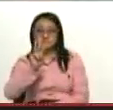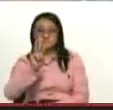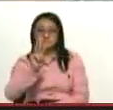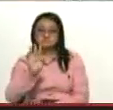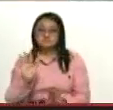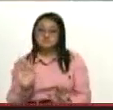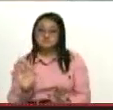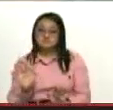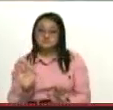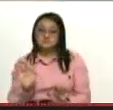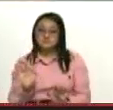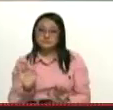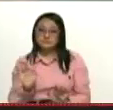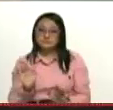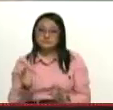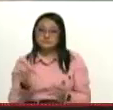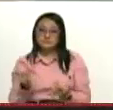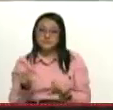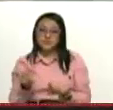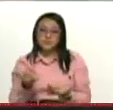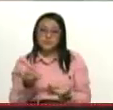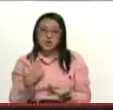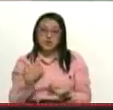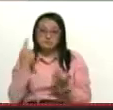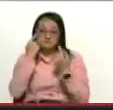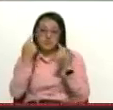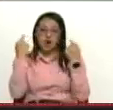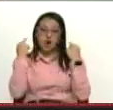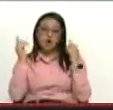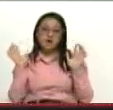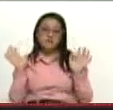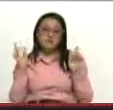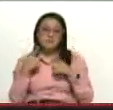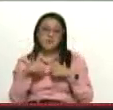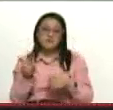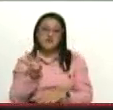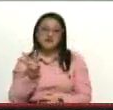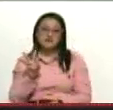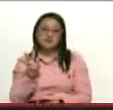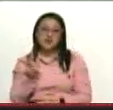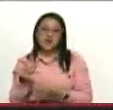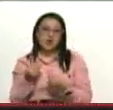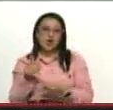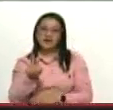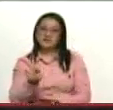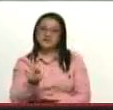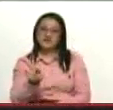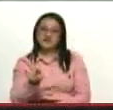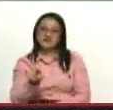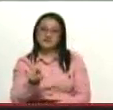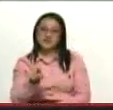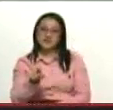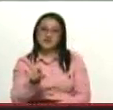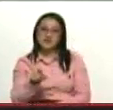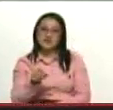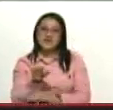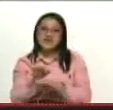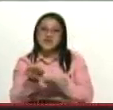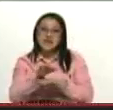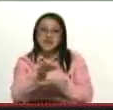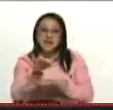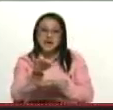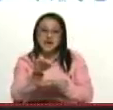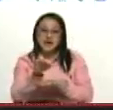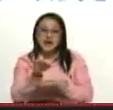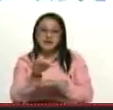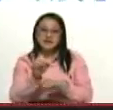puedes voltearte y hacerte el muerto pero Venezuela no hace eso y San Vicente Las Granadinas tampoco va a hacer